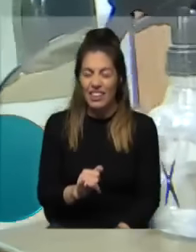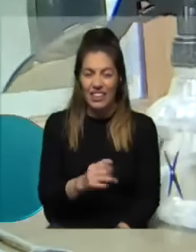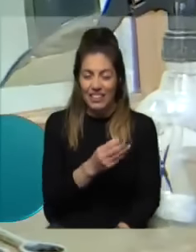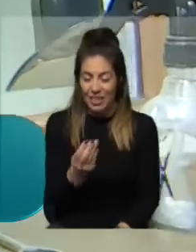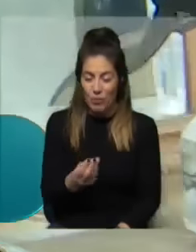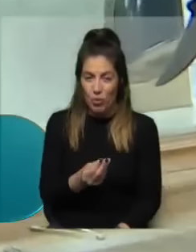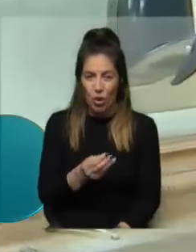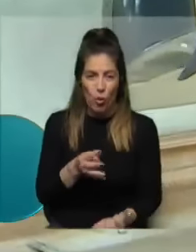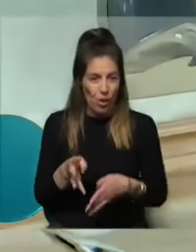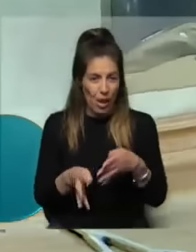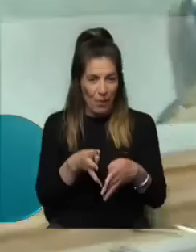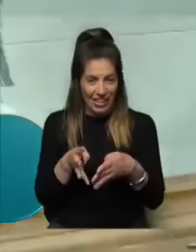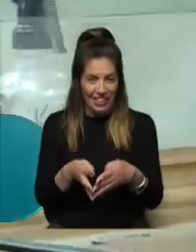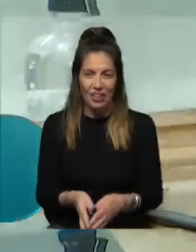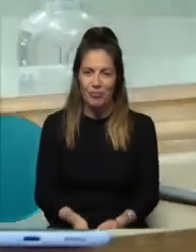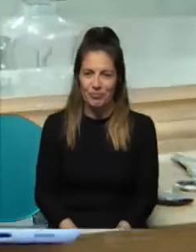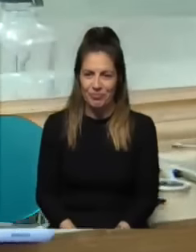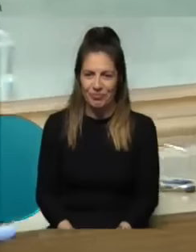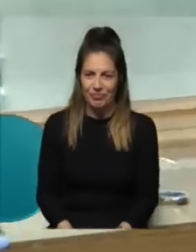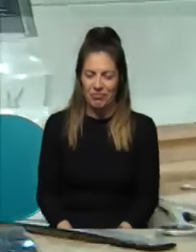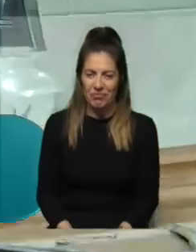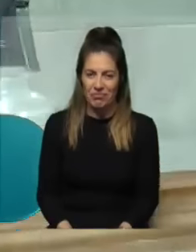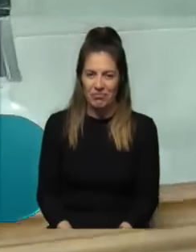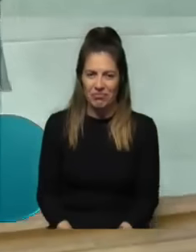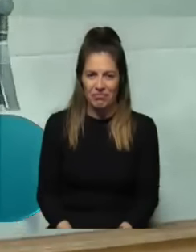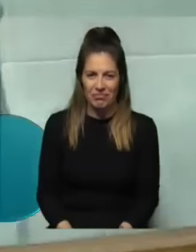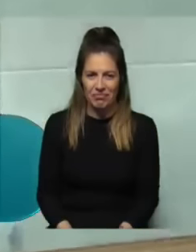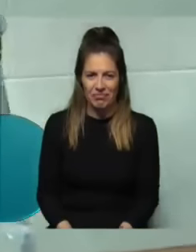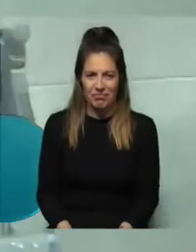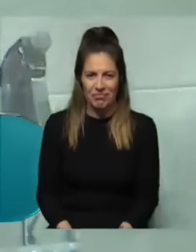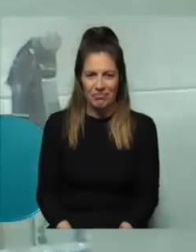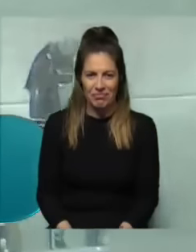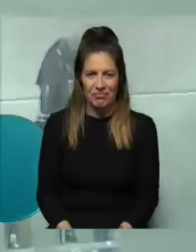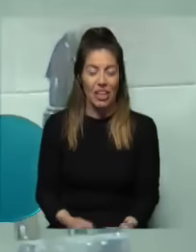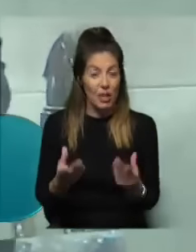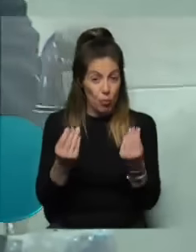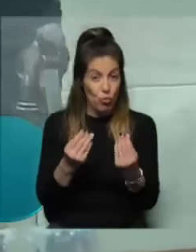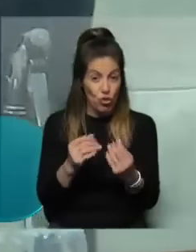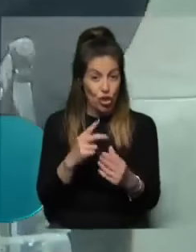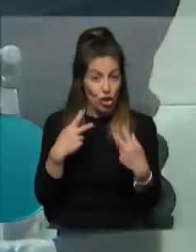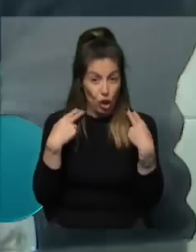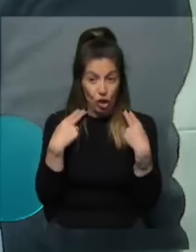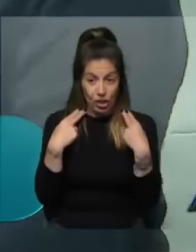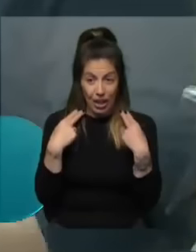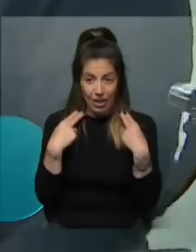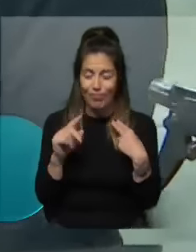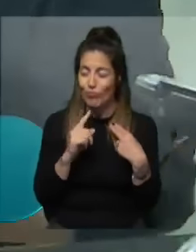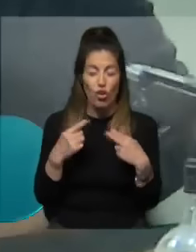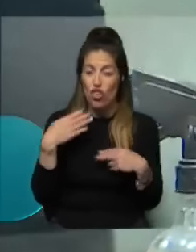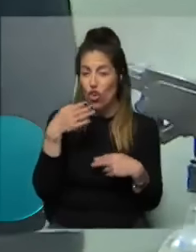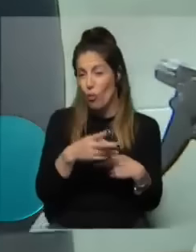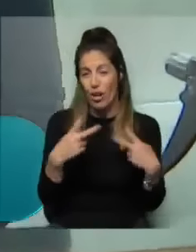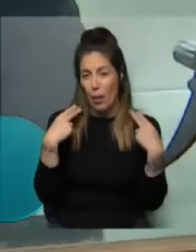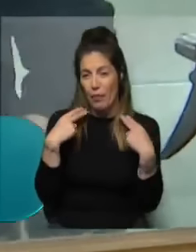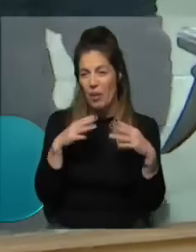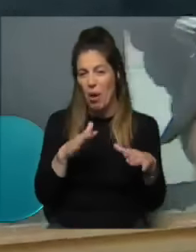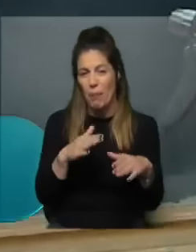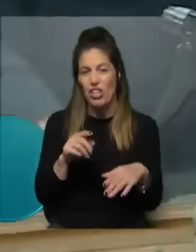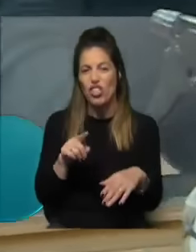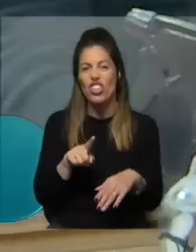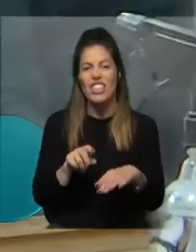Una máquina. Qué maravilla. Mire usted. ¿Hace tanto no te corta el pelo? Claro, yo no voy a la peluquería, Tano, más o menos de que